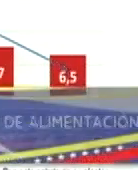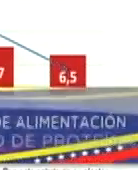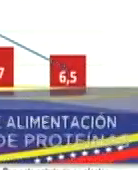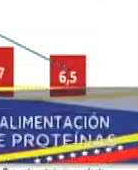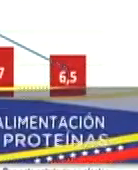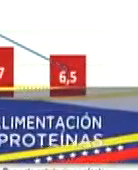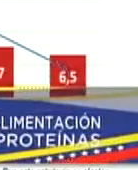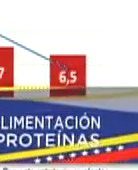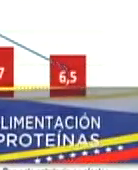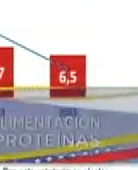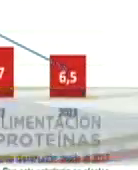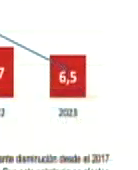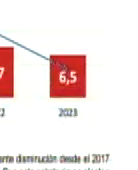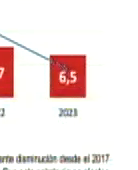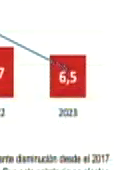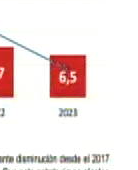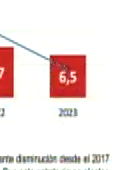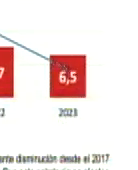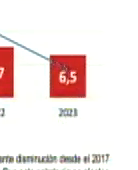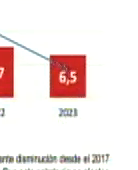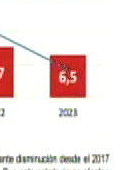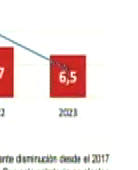3% compañeros